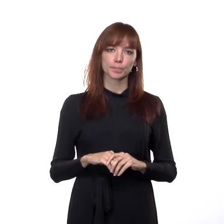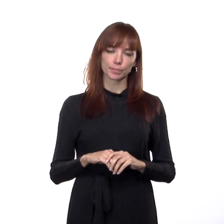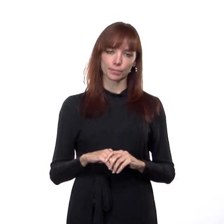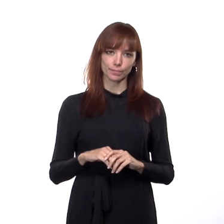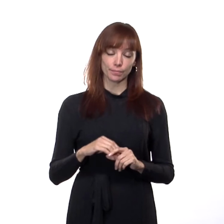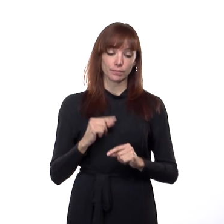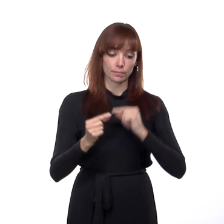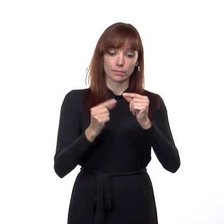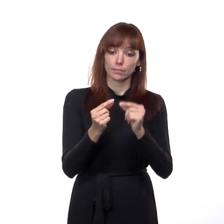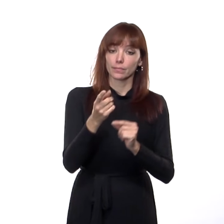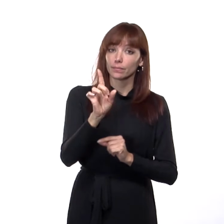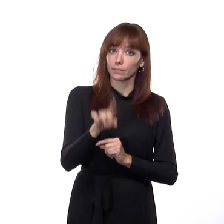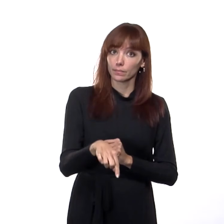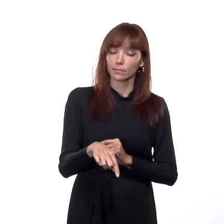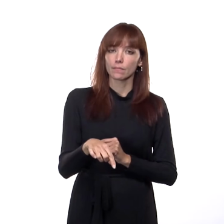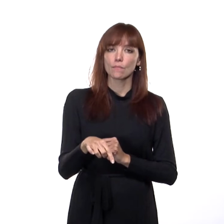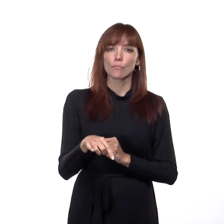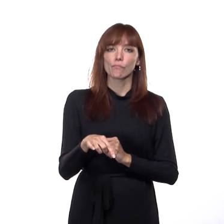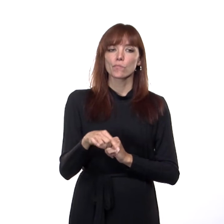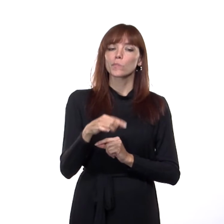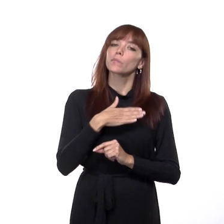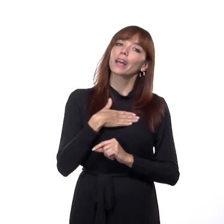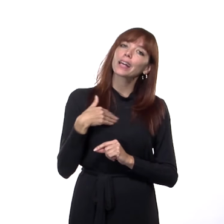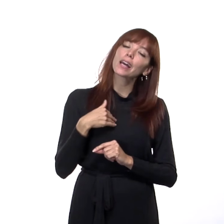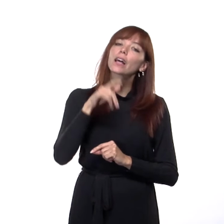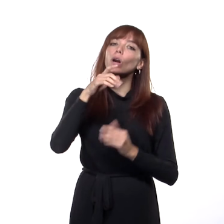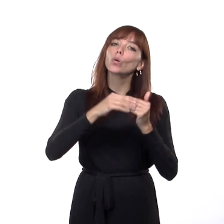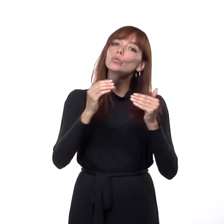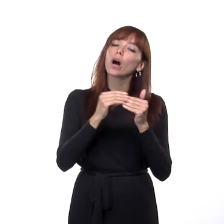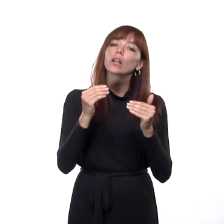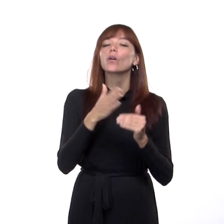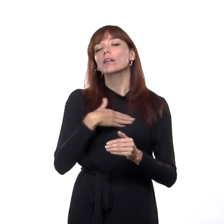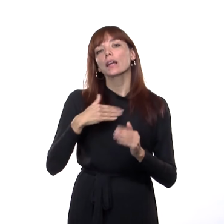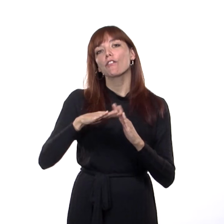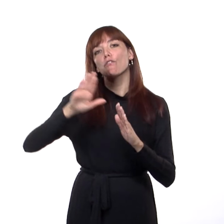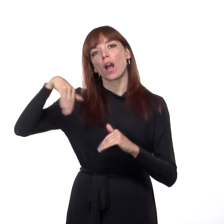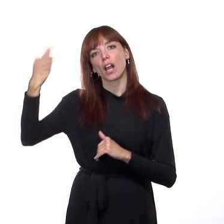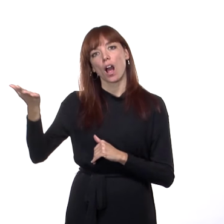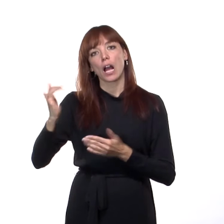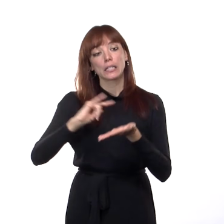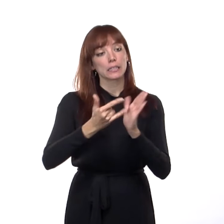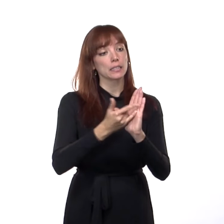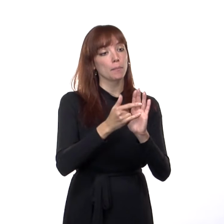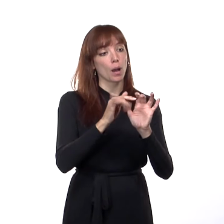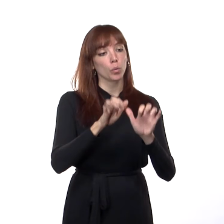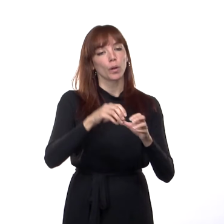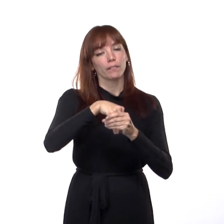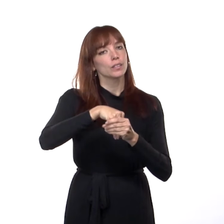también los operadores quieren tener más operación desde fuera del propio sistema